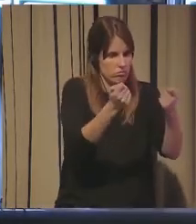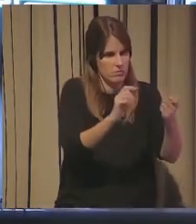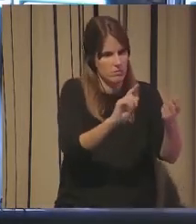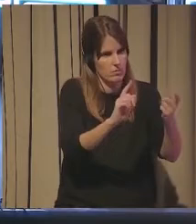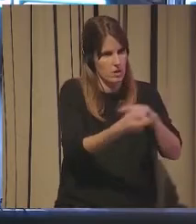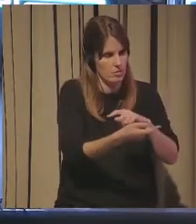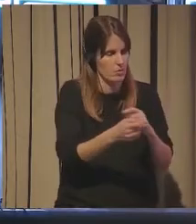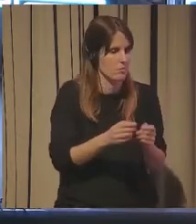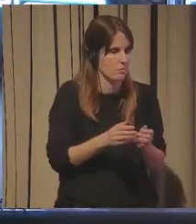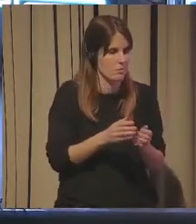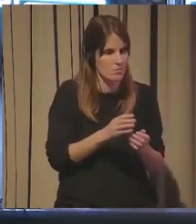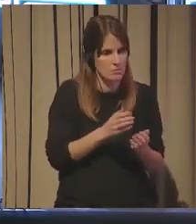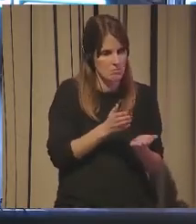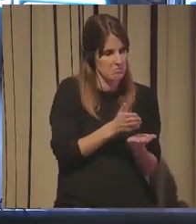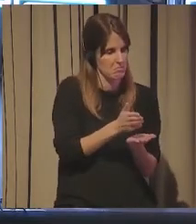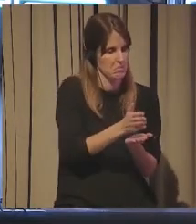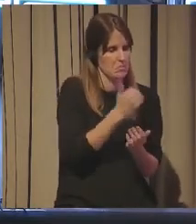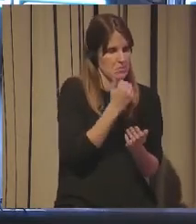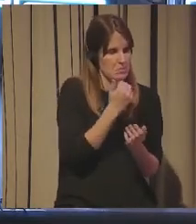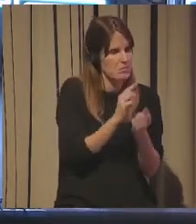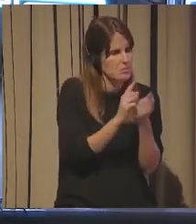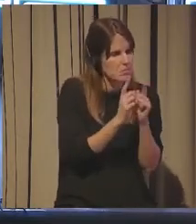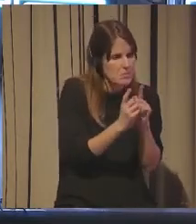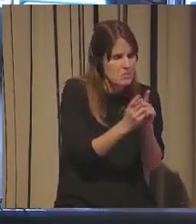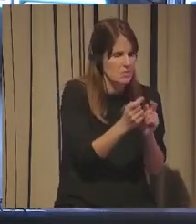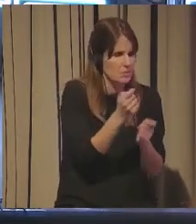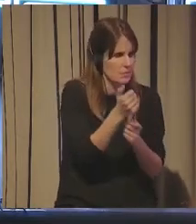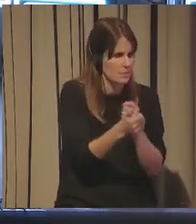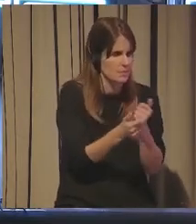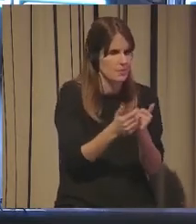todo, pero cambiará muchas cosas. Y esto tiene que